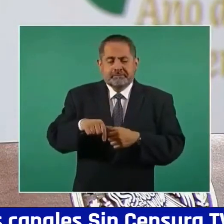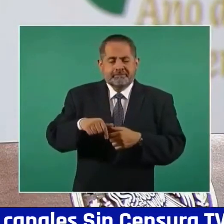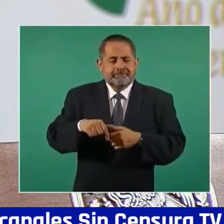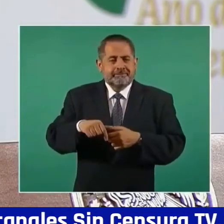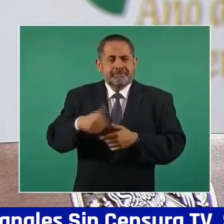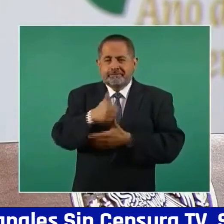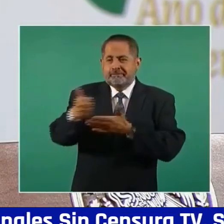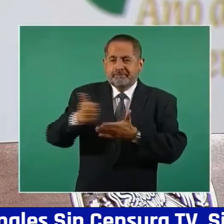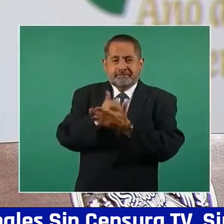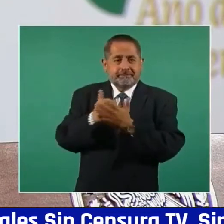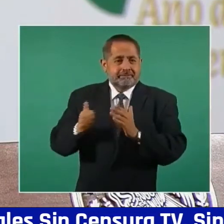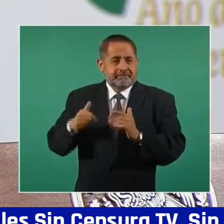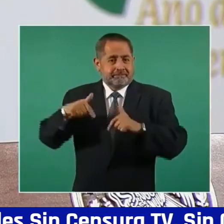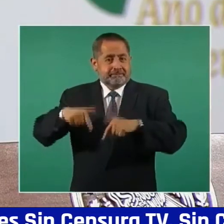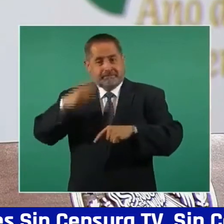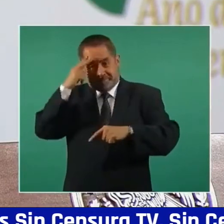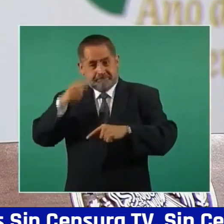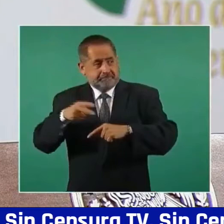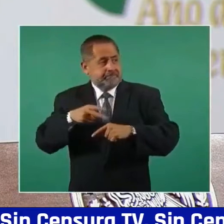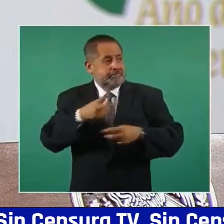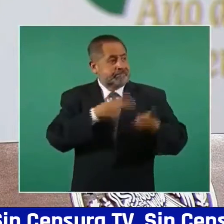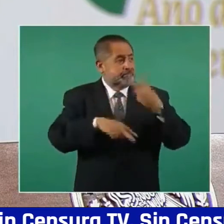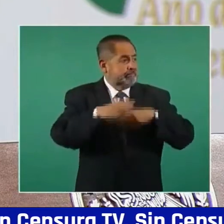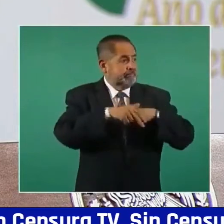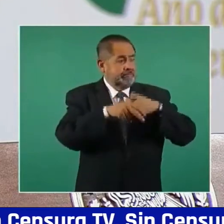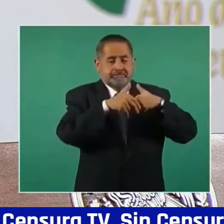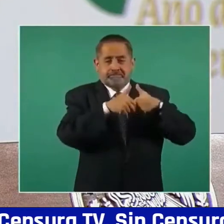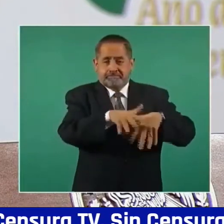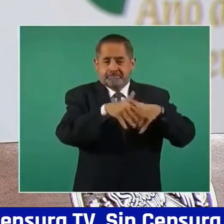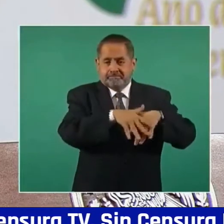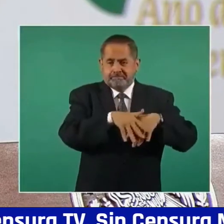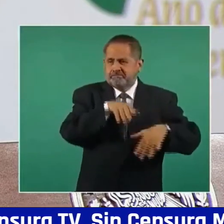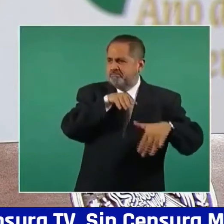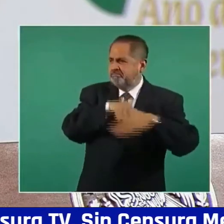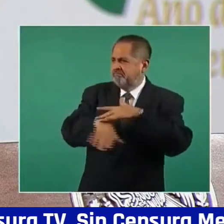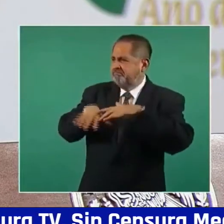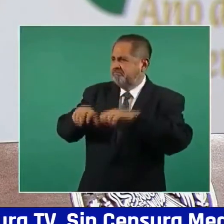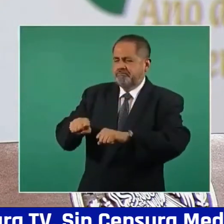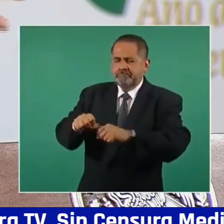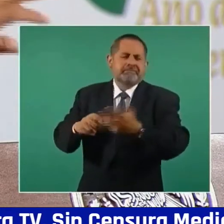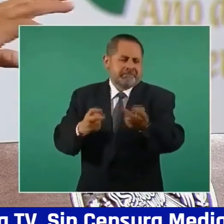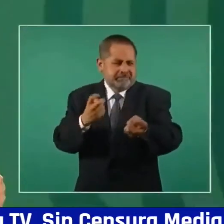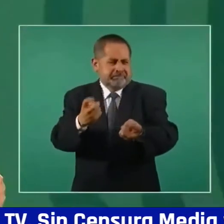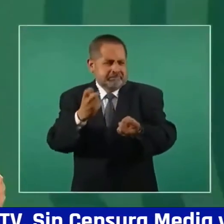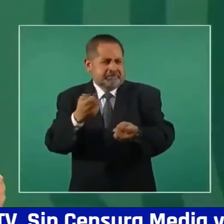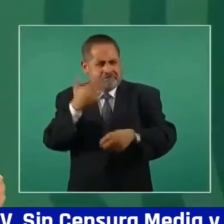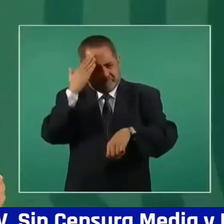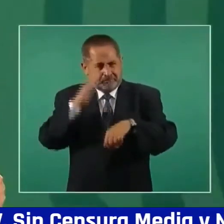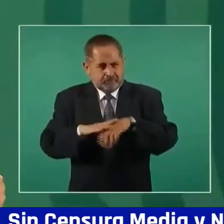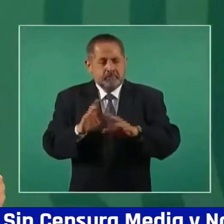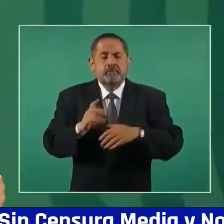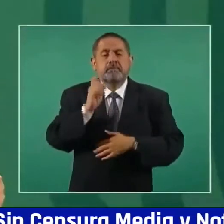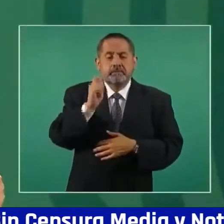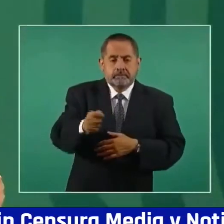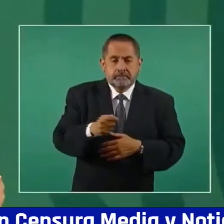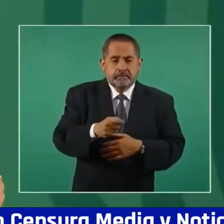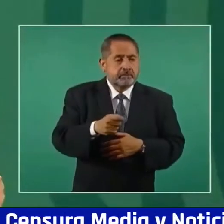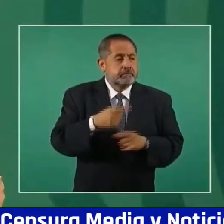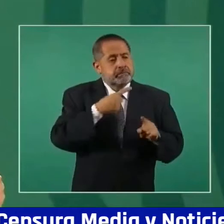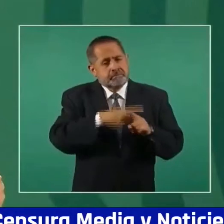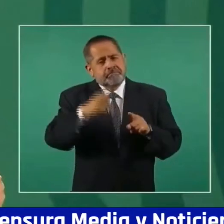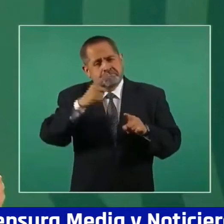ejército trigarante y por eso se conmemora. Entonces, estamos haciendo